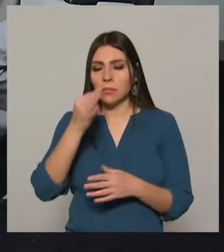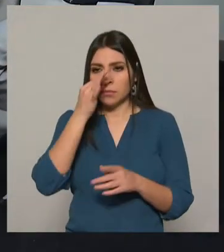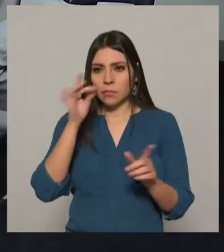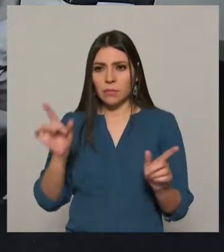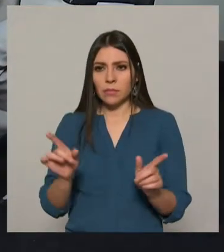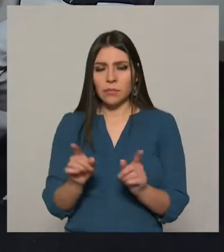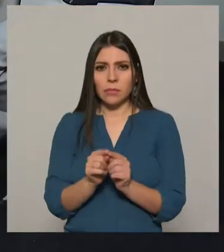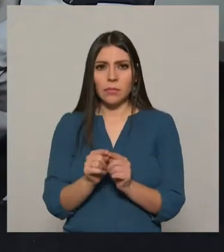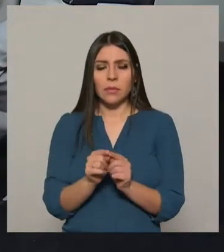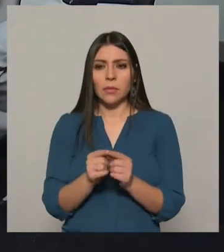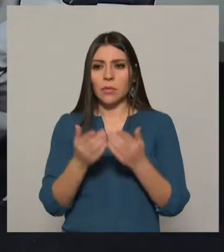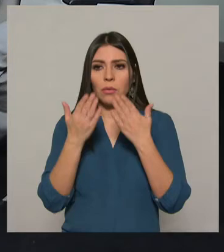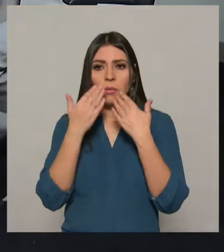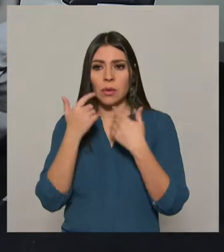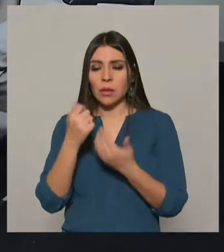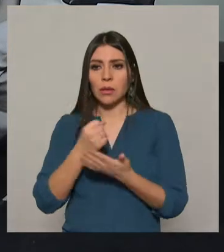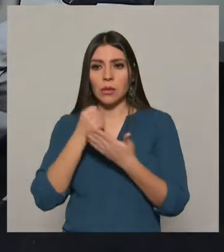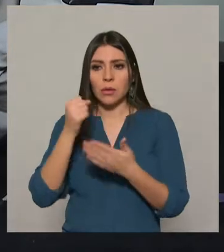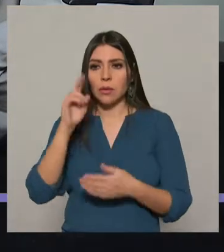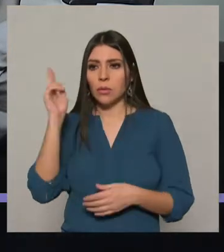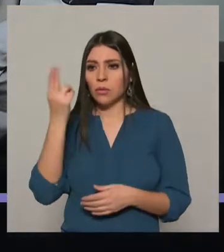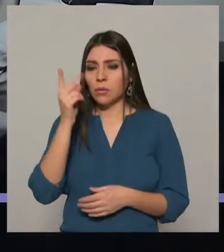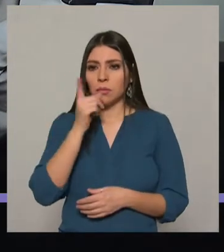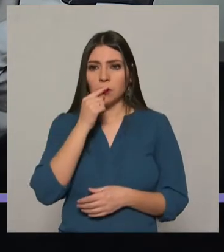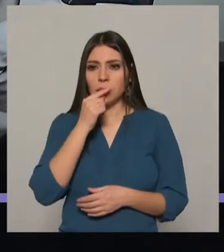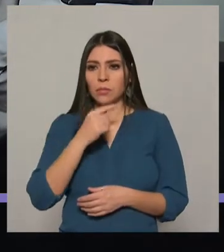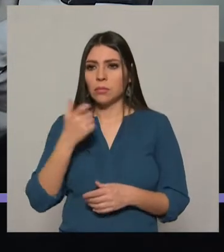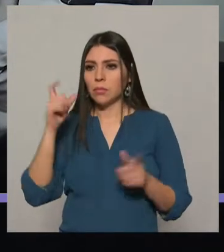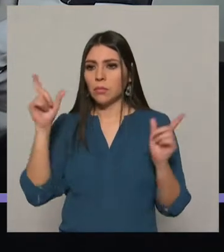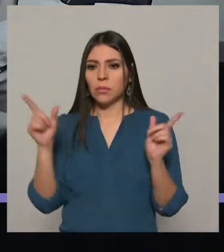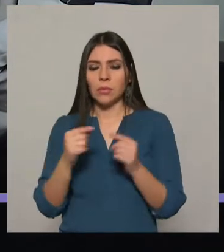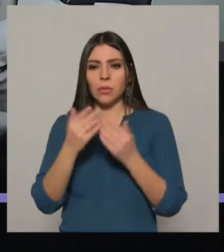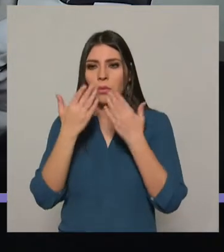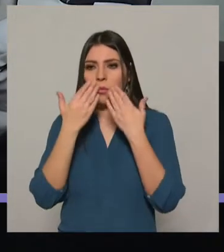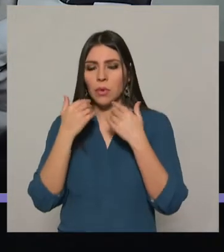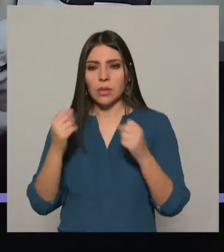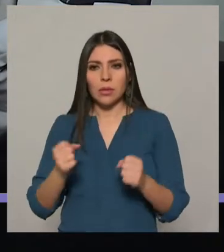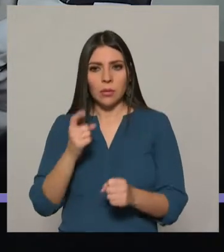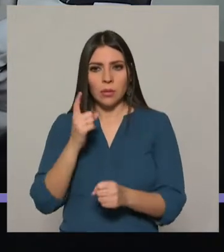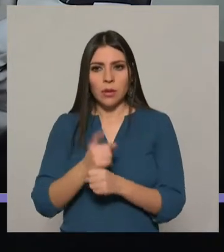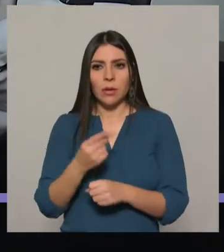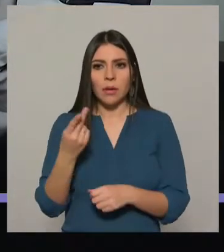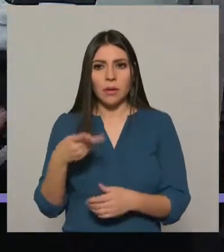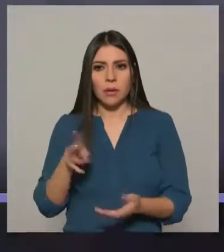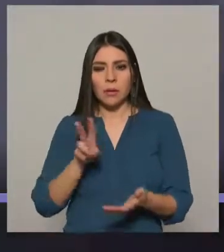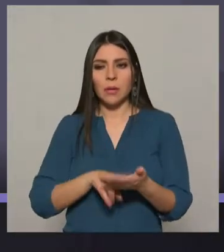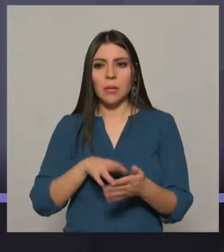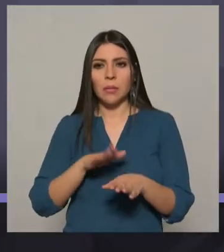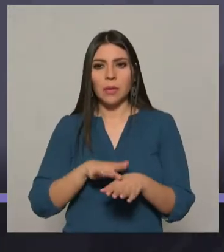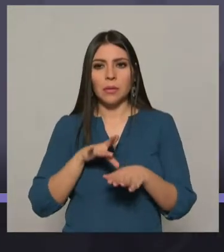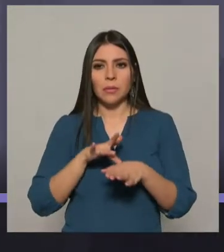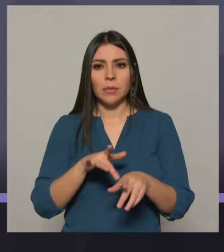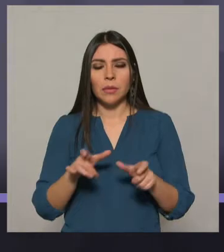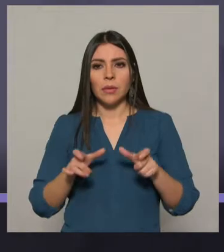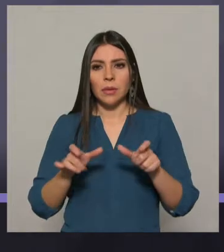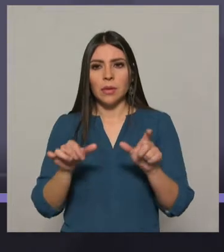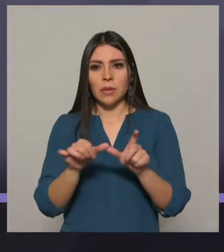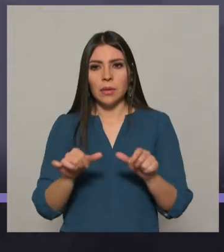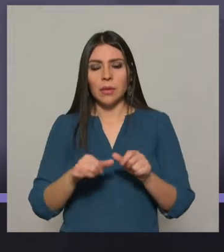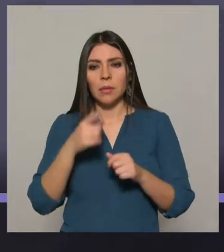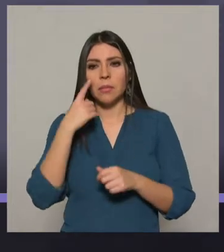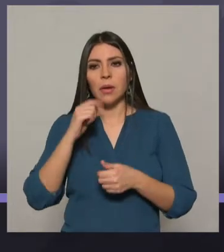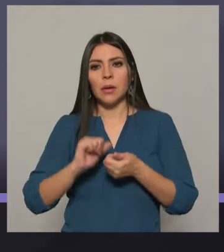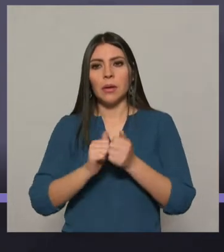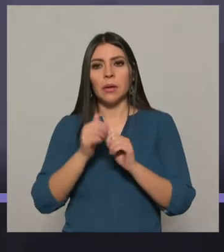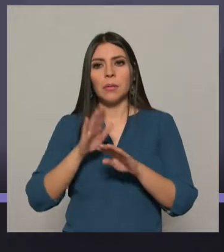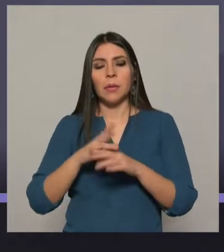pero en resumen, no hay recorte para la Universidad de la... No hay recorte en materia de seguridad, hay un fortalecimiento en esta área que tiene que ver con generar